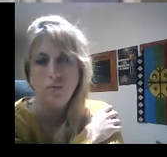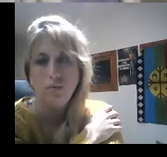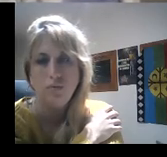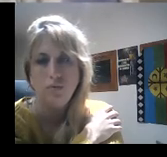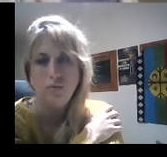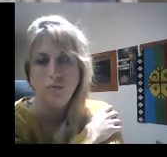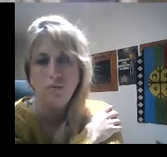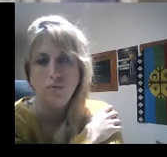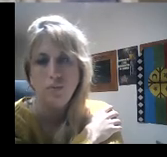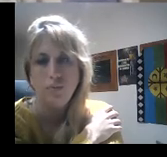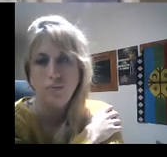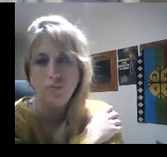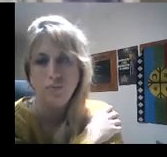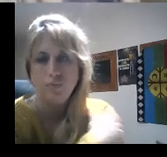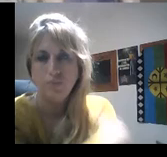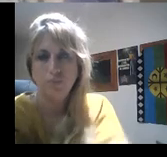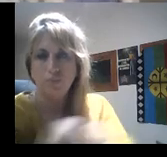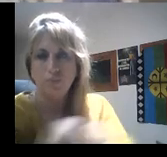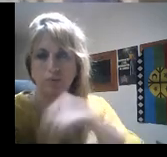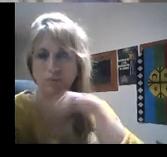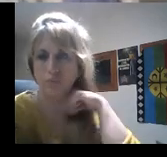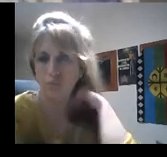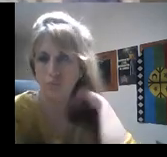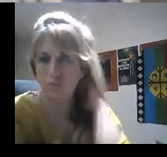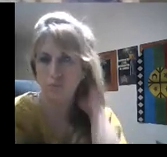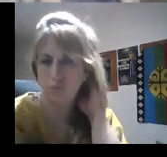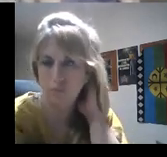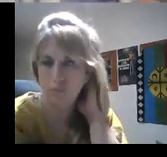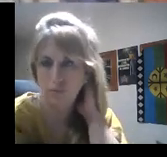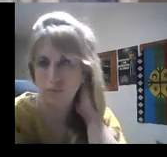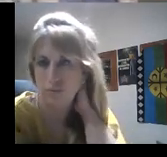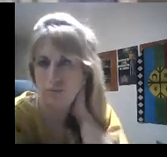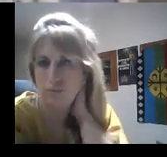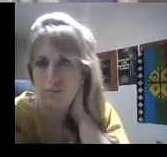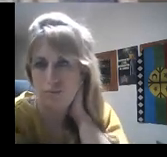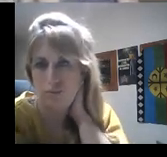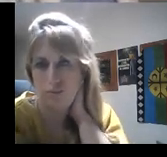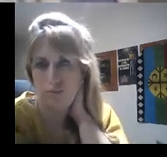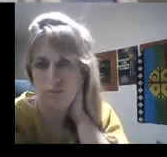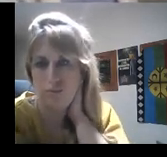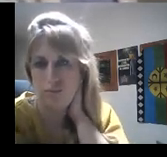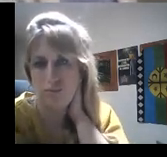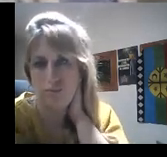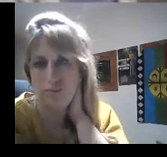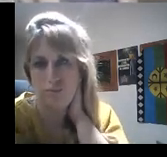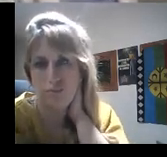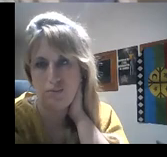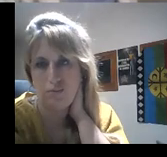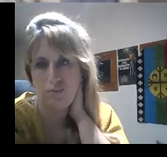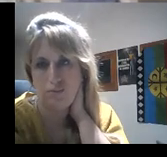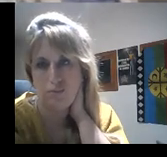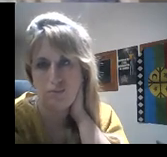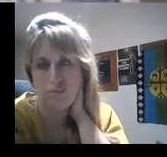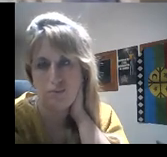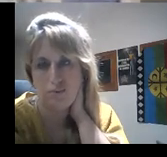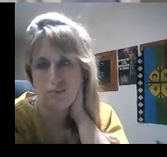la colectividad judía que no son ortodoxas y mucho menos ultraortodoxas. Algunos de ustedes sí marcan